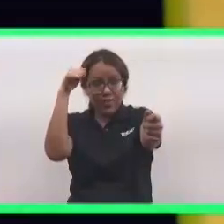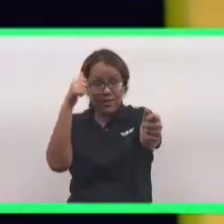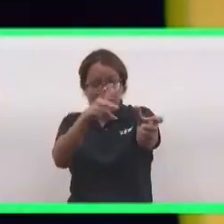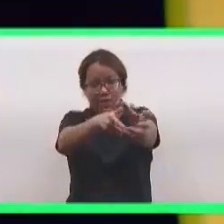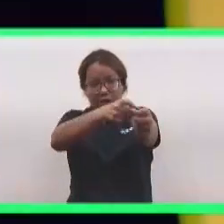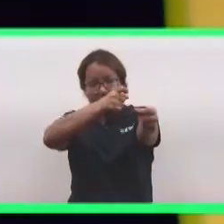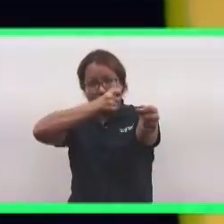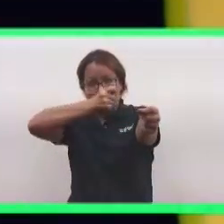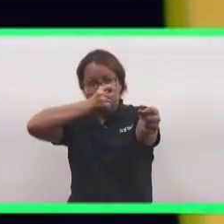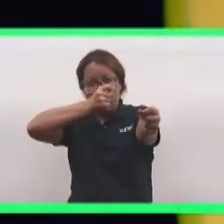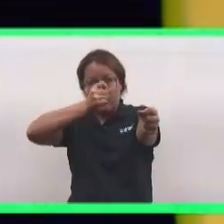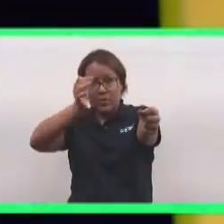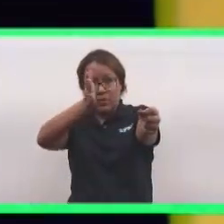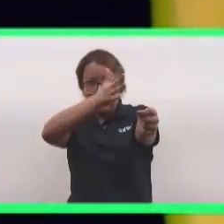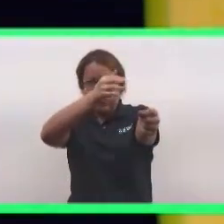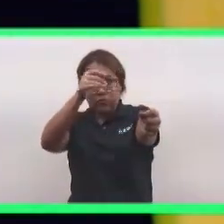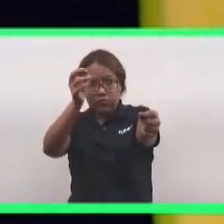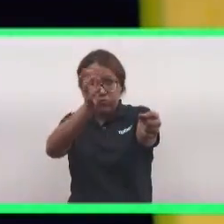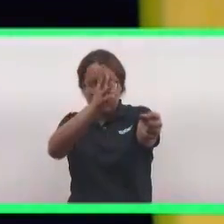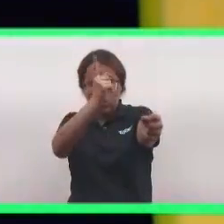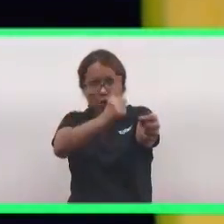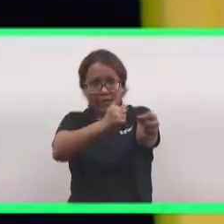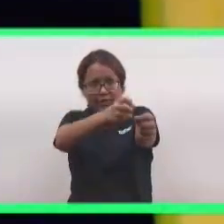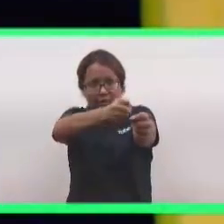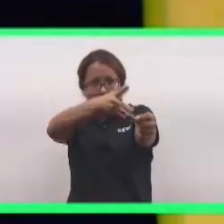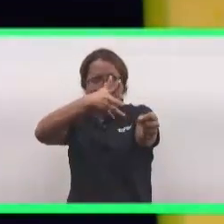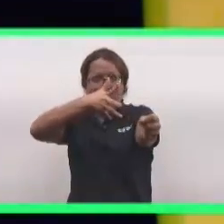cargan, one shot, one kill.